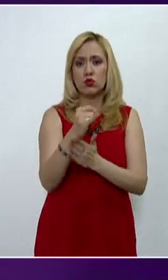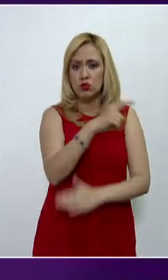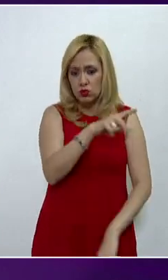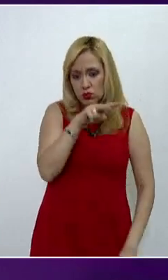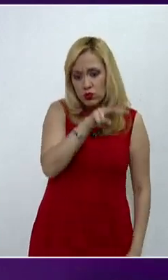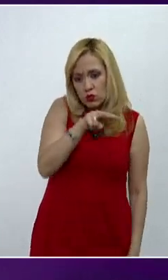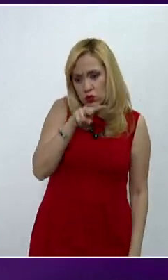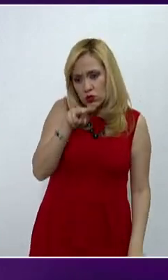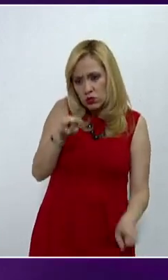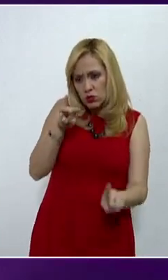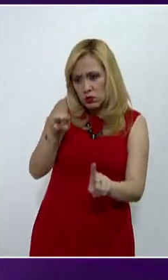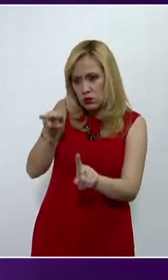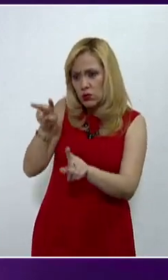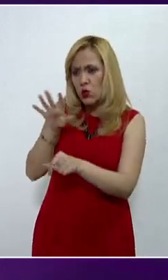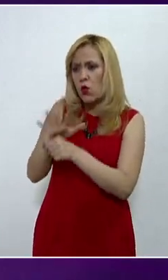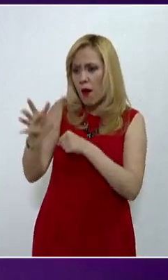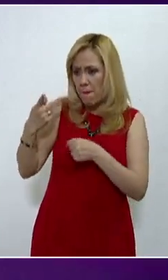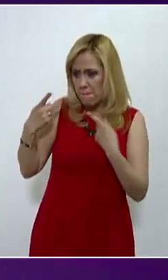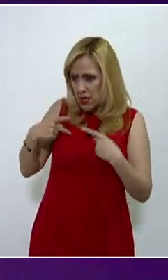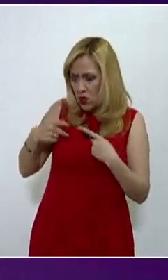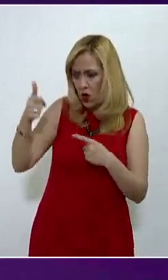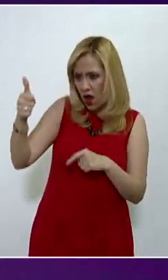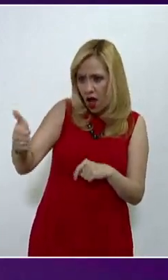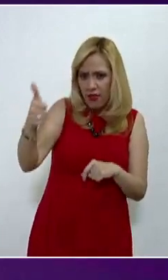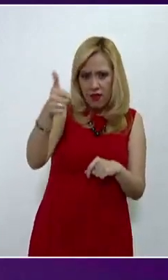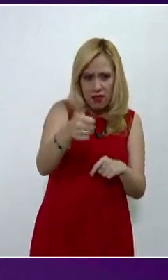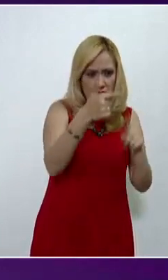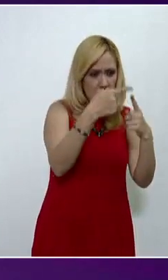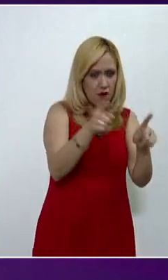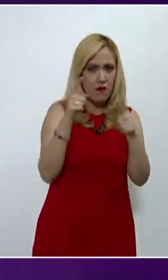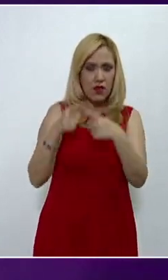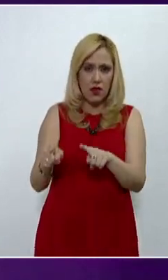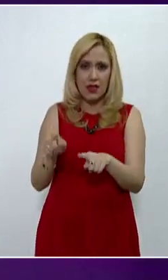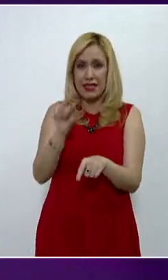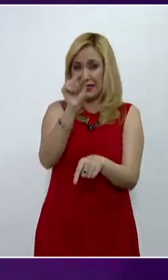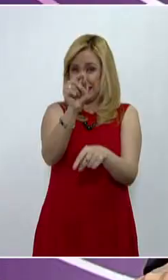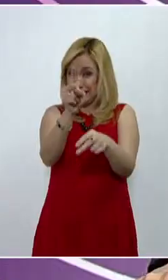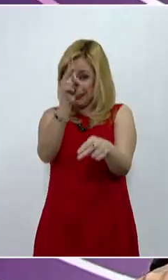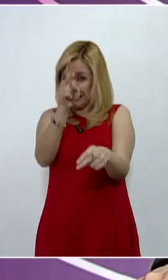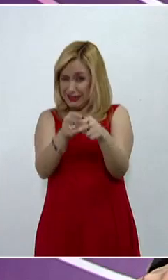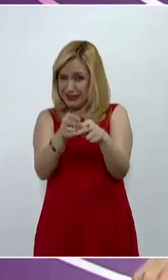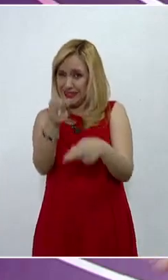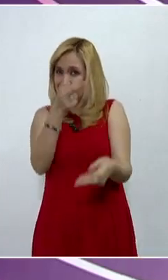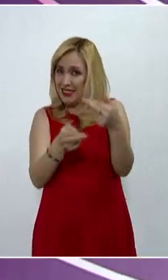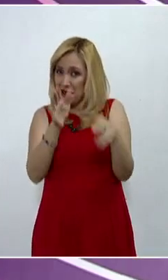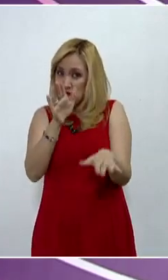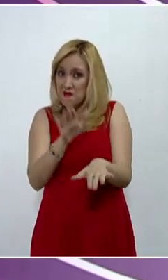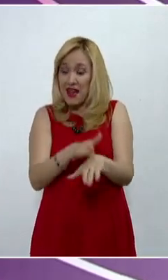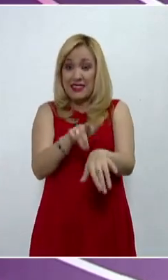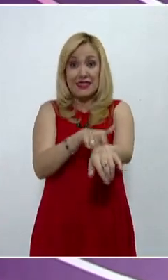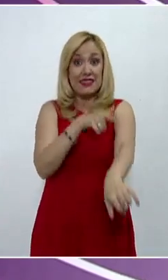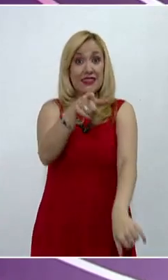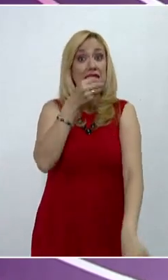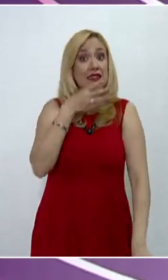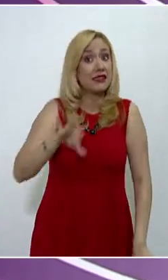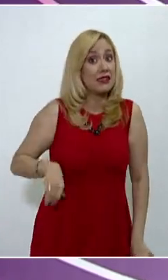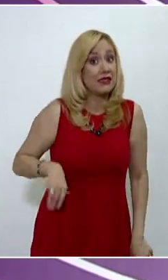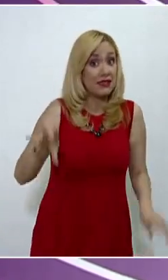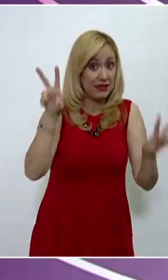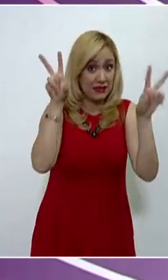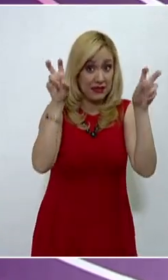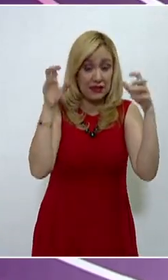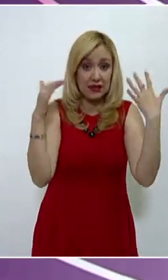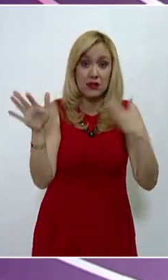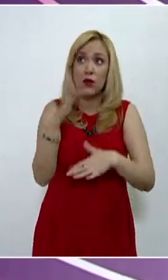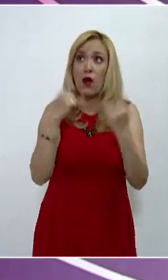caso por caso y decidir persona por persona, ¿no? Si te parece, regresando al corte, platicaremos justamente de estos